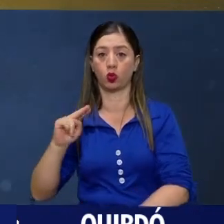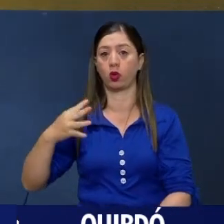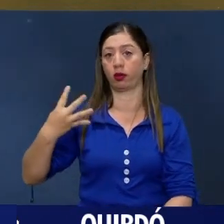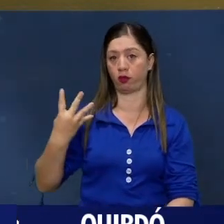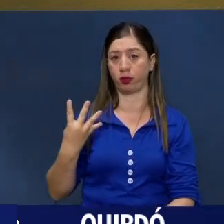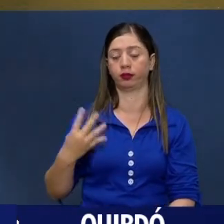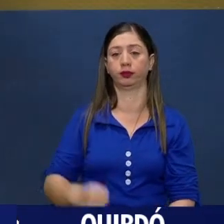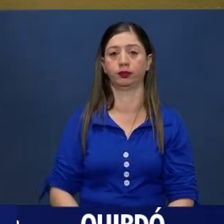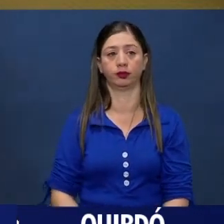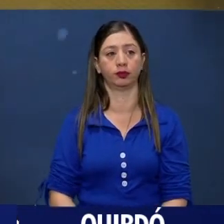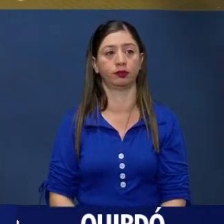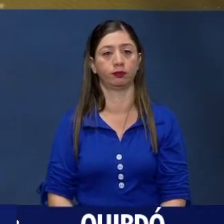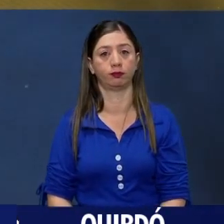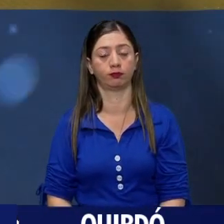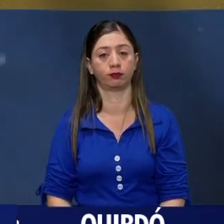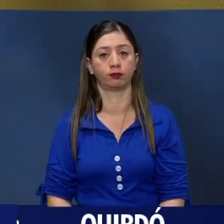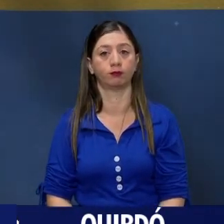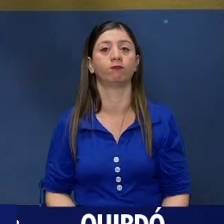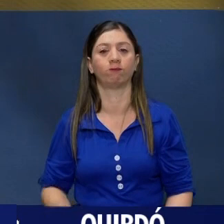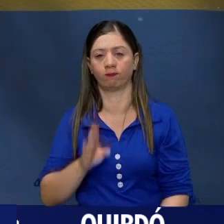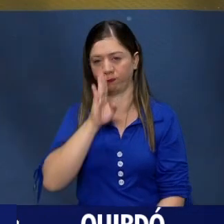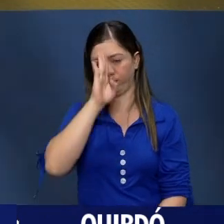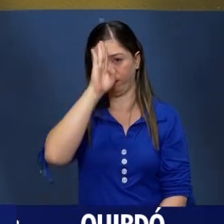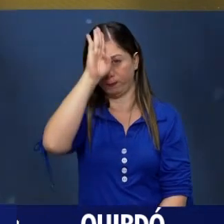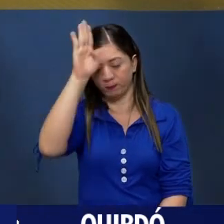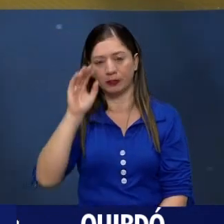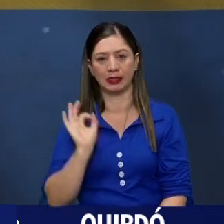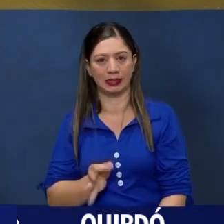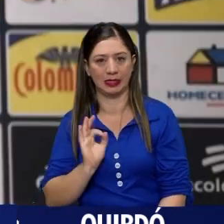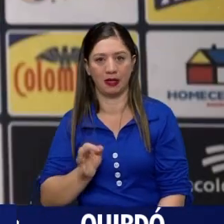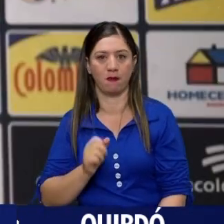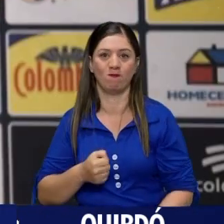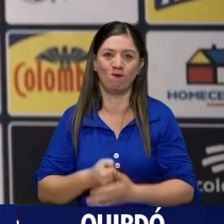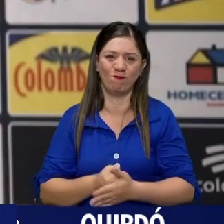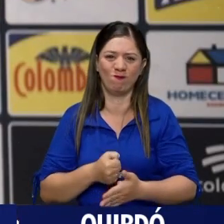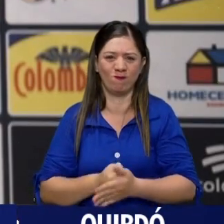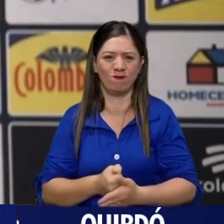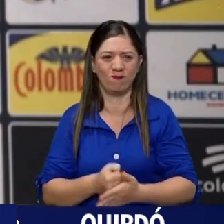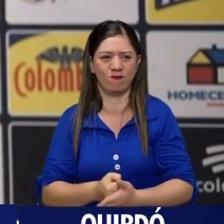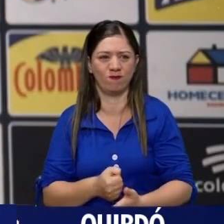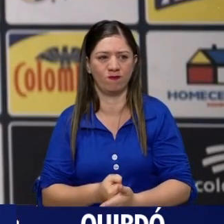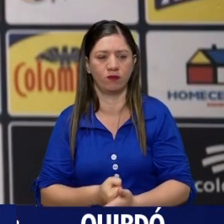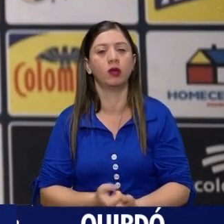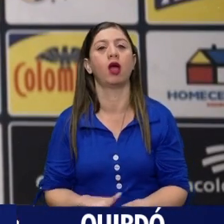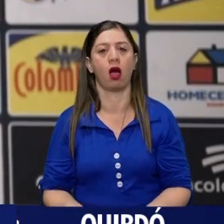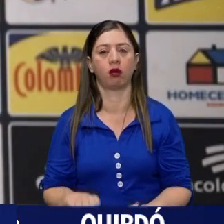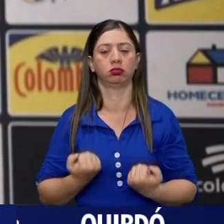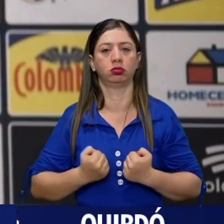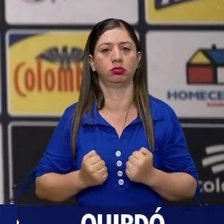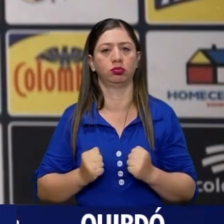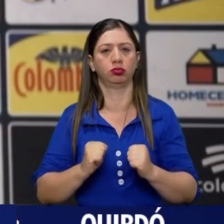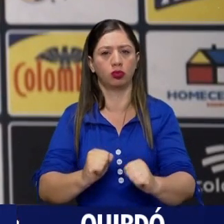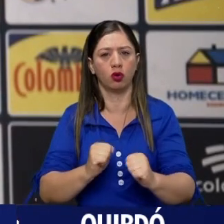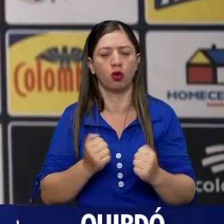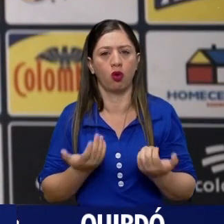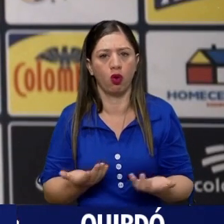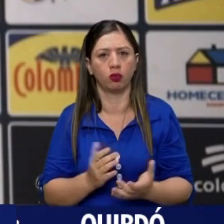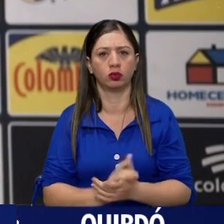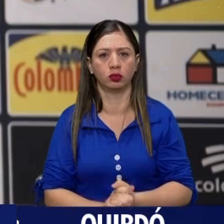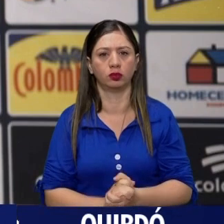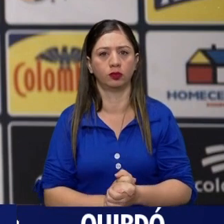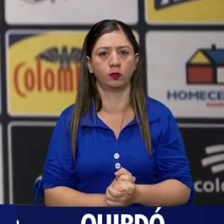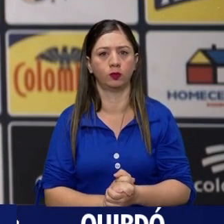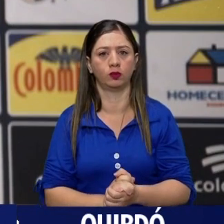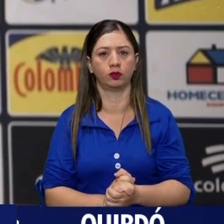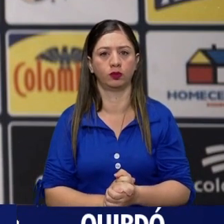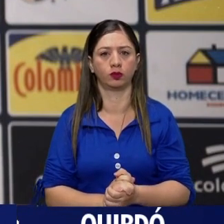de la tabla. Nosotros estamos acostumbrados a la presión y vamos a tratar de